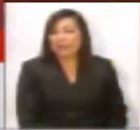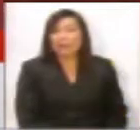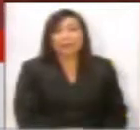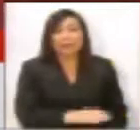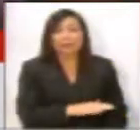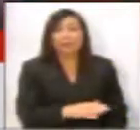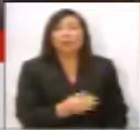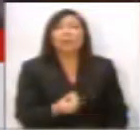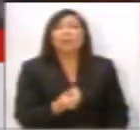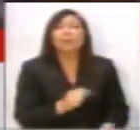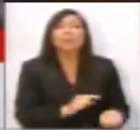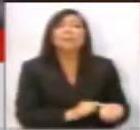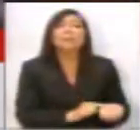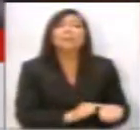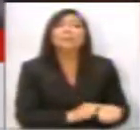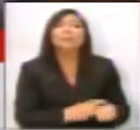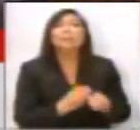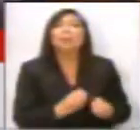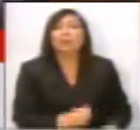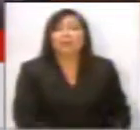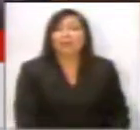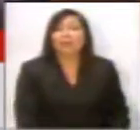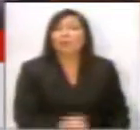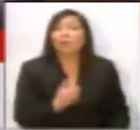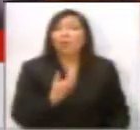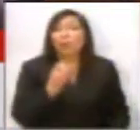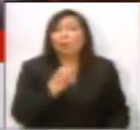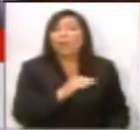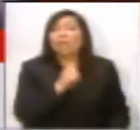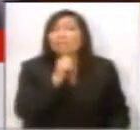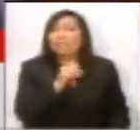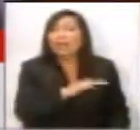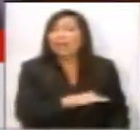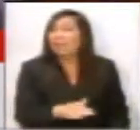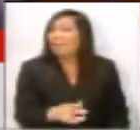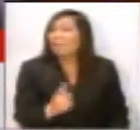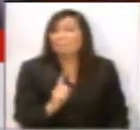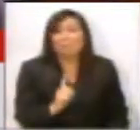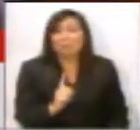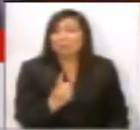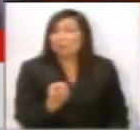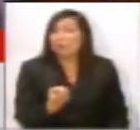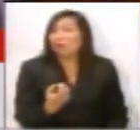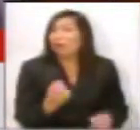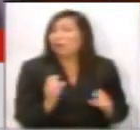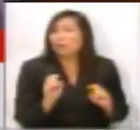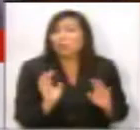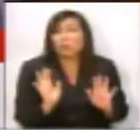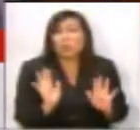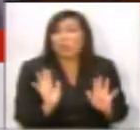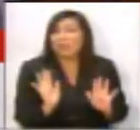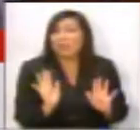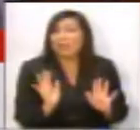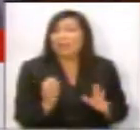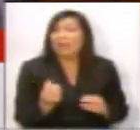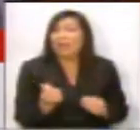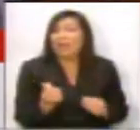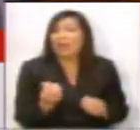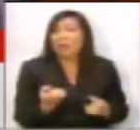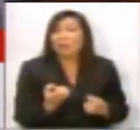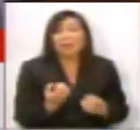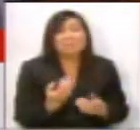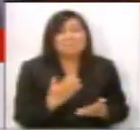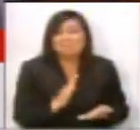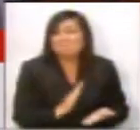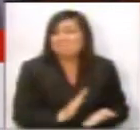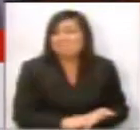Los niños, ¿por qué tienen anemia? ¿Por qué están desnutridos? No es por una cuestión de casualidad, es por un sistema económico